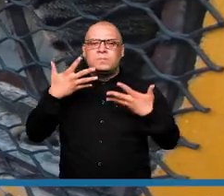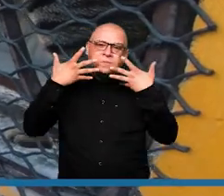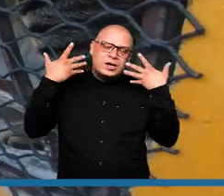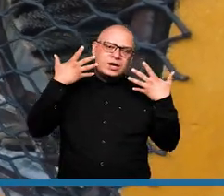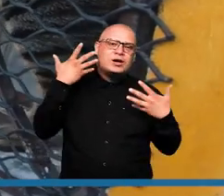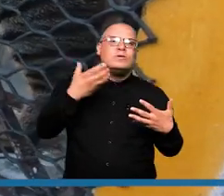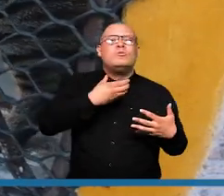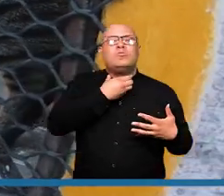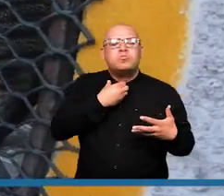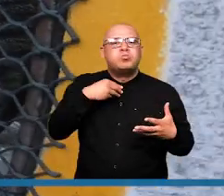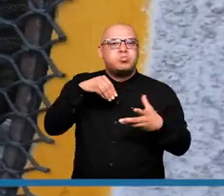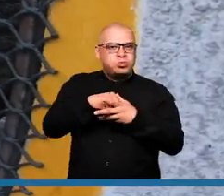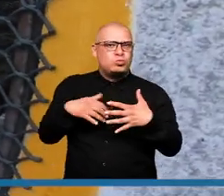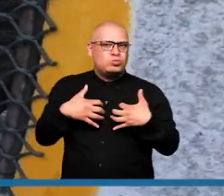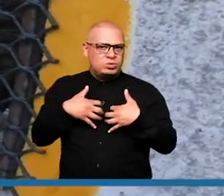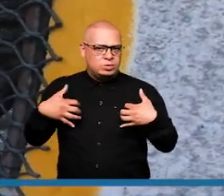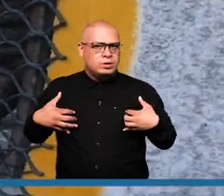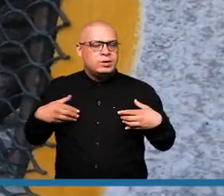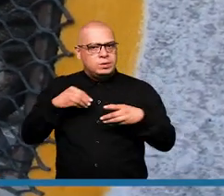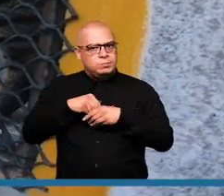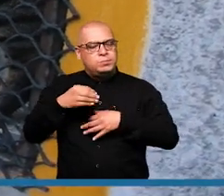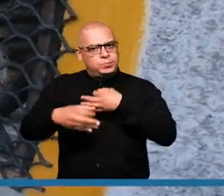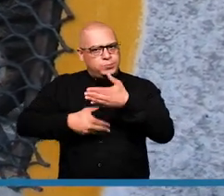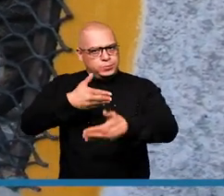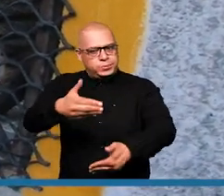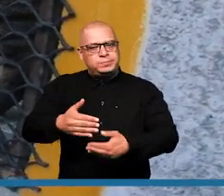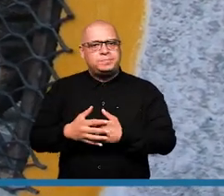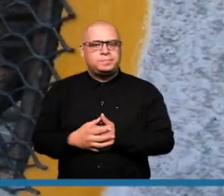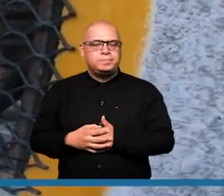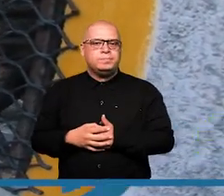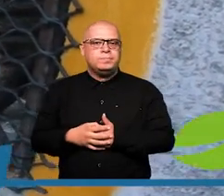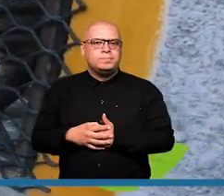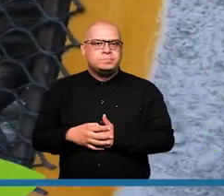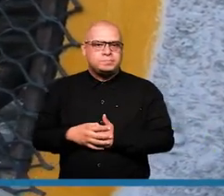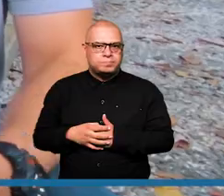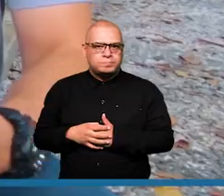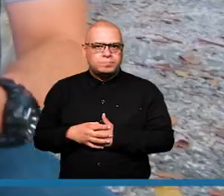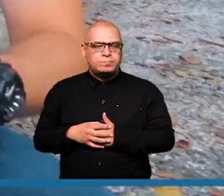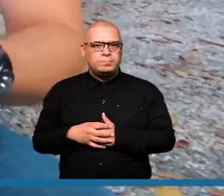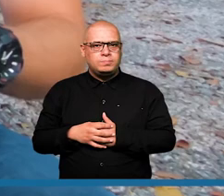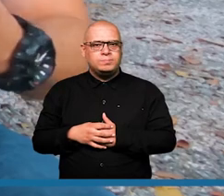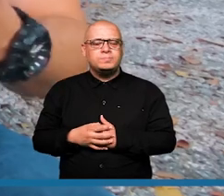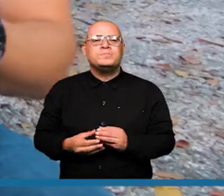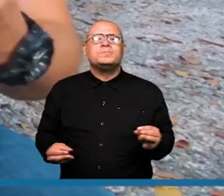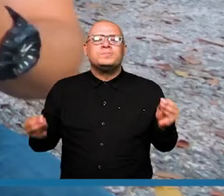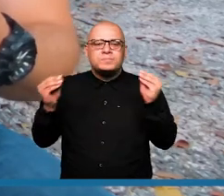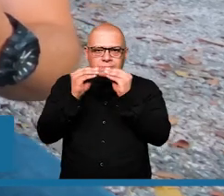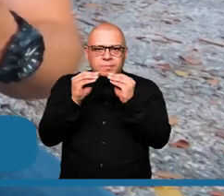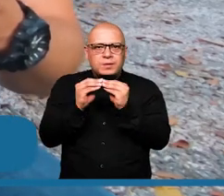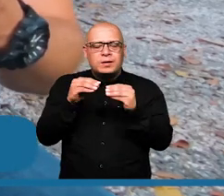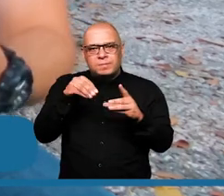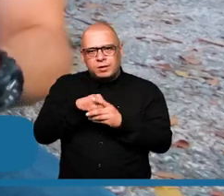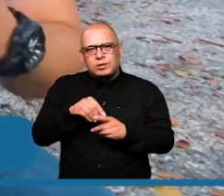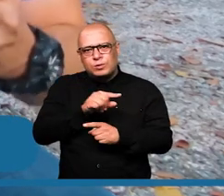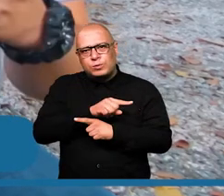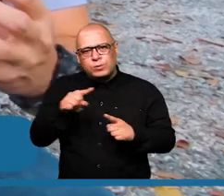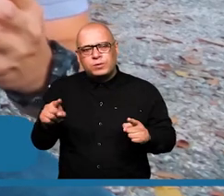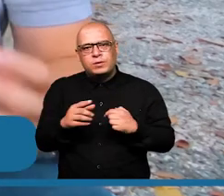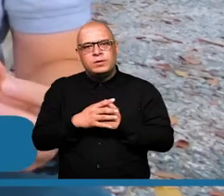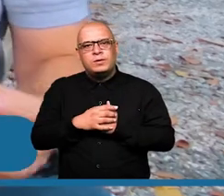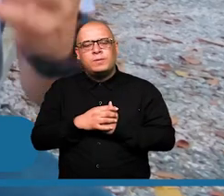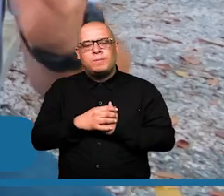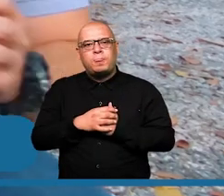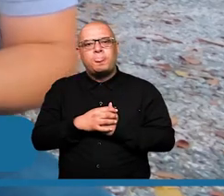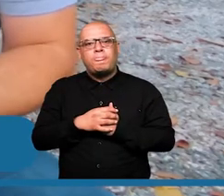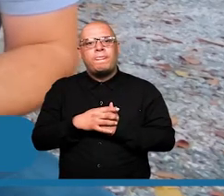animales domésticos, y no el animal silvestre. Nosotros tenemos un mensaje del área metropolitana, no ser tan coercitivos, es decir, venga, yo soy la autoridad